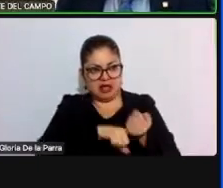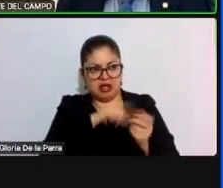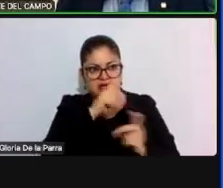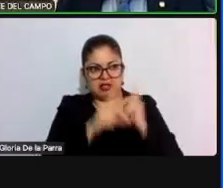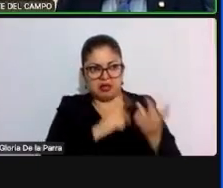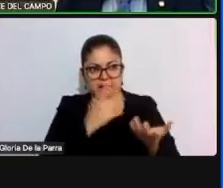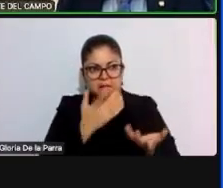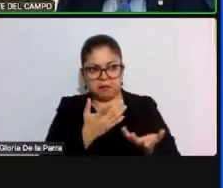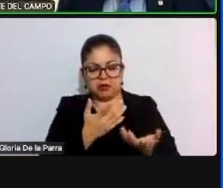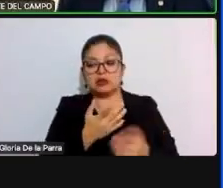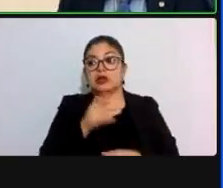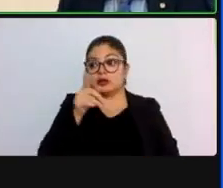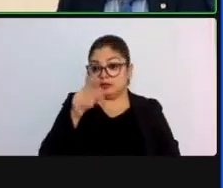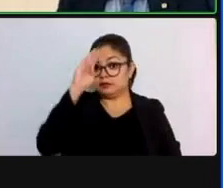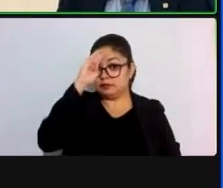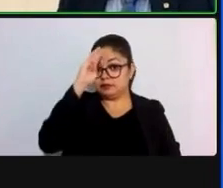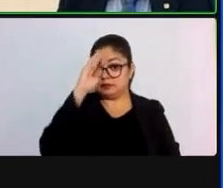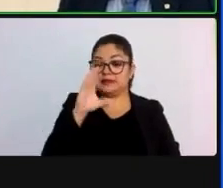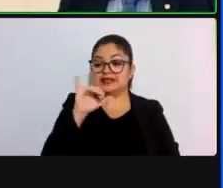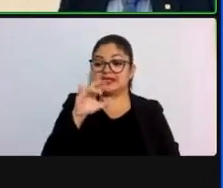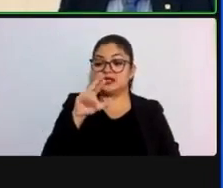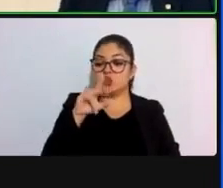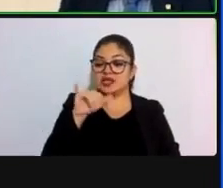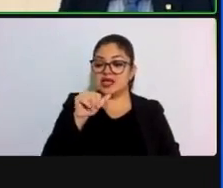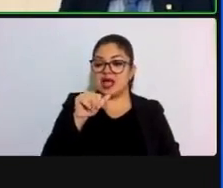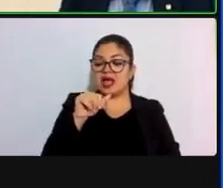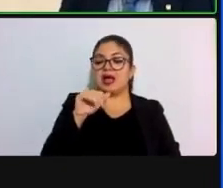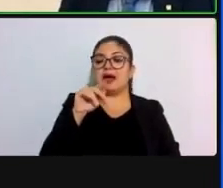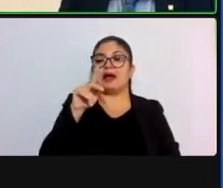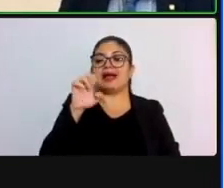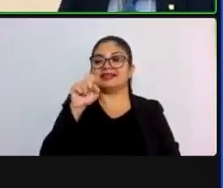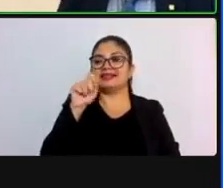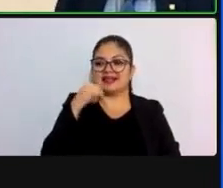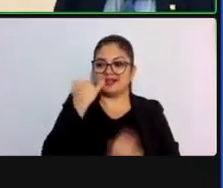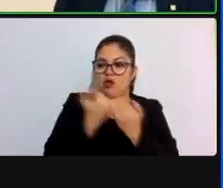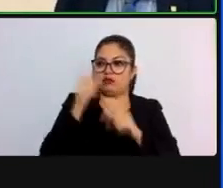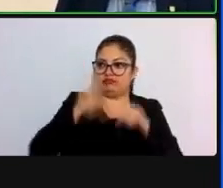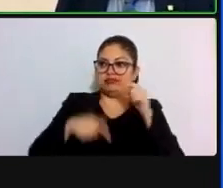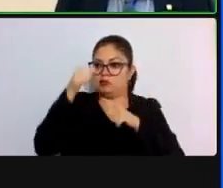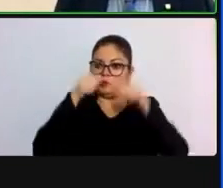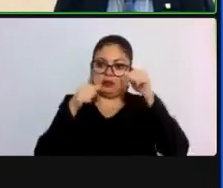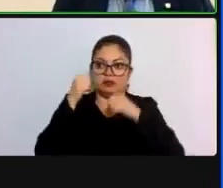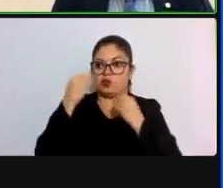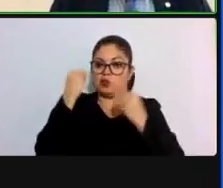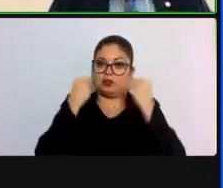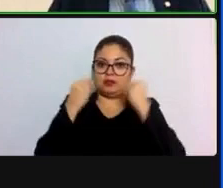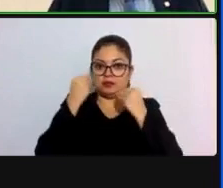cirugía estética. La cirugía estética es consecuencia de una cirugía reconstructiva bien